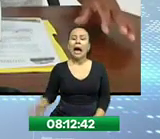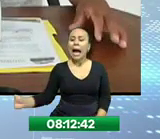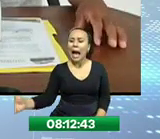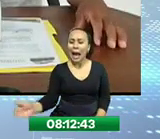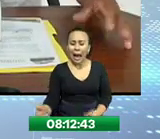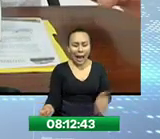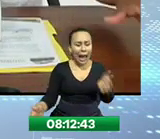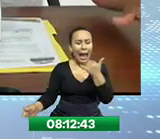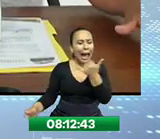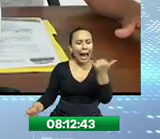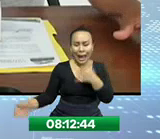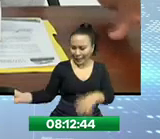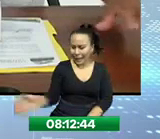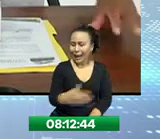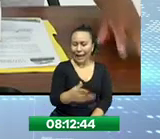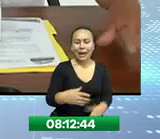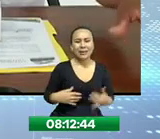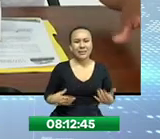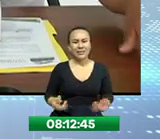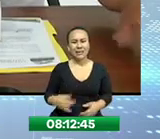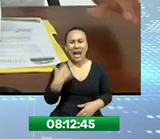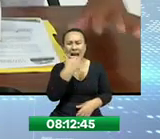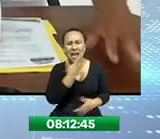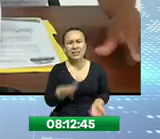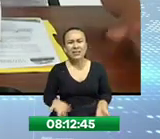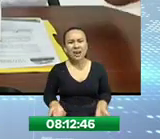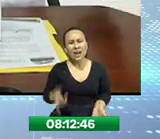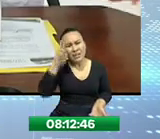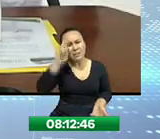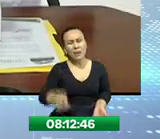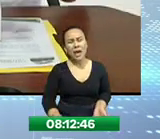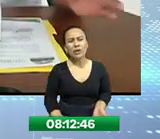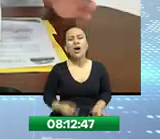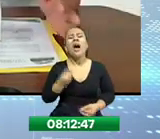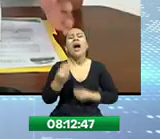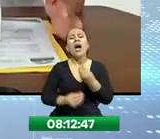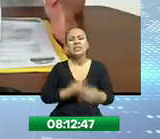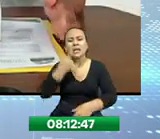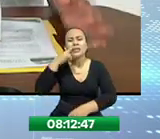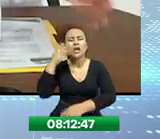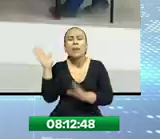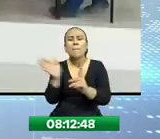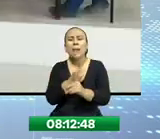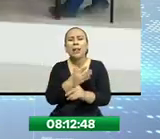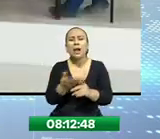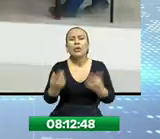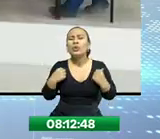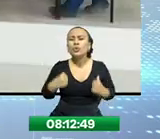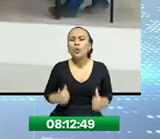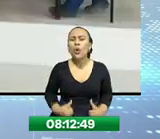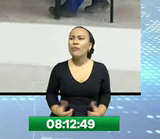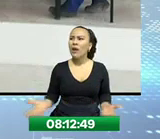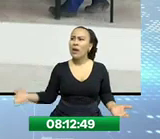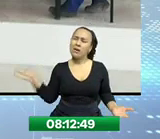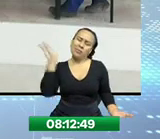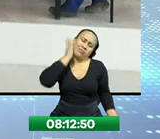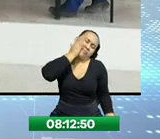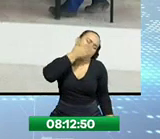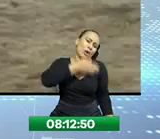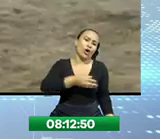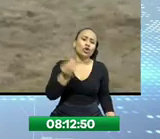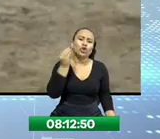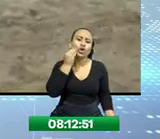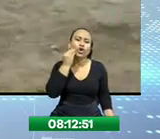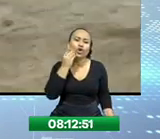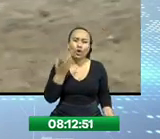payaso idiota ese, como gran chiste, haciendo maltratar a esas criaturas de ese animal. Eso, exacto, para que les pase encima. Gran chiste el idiota